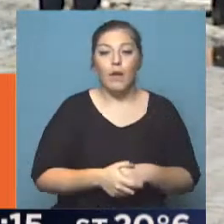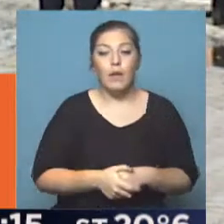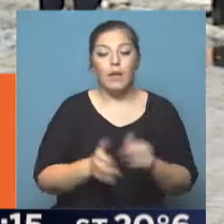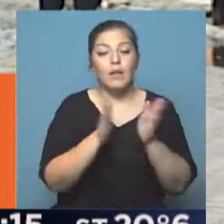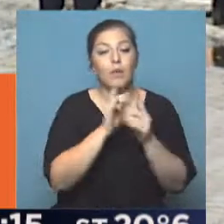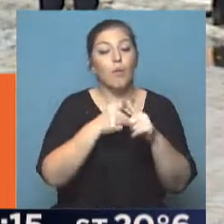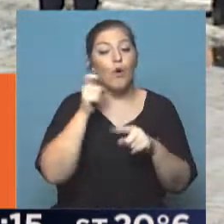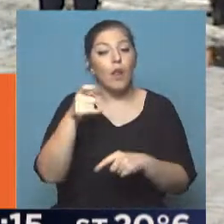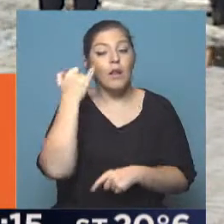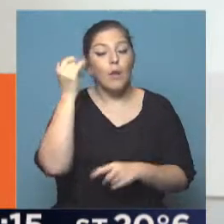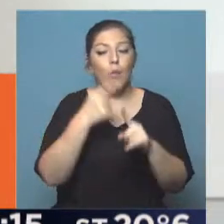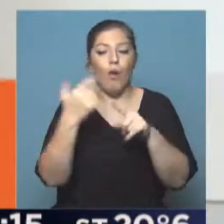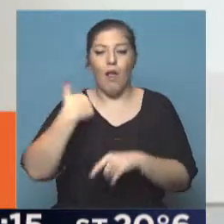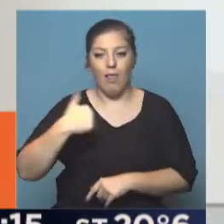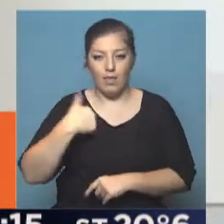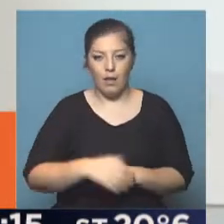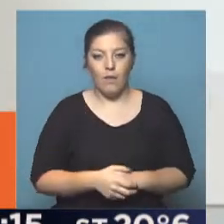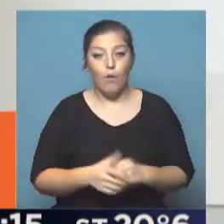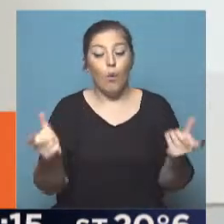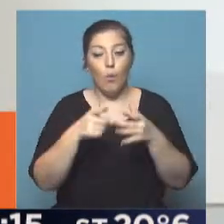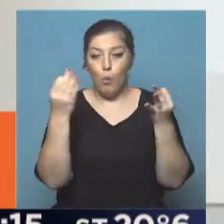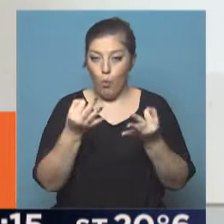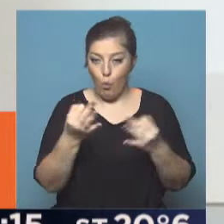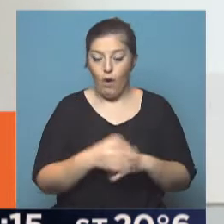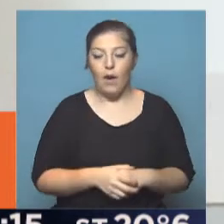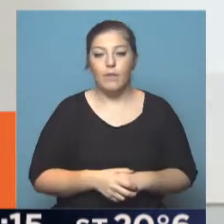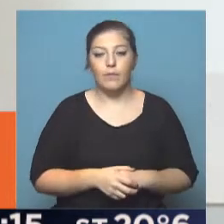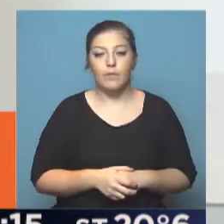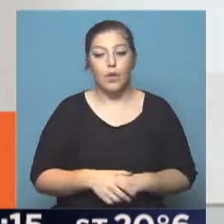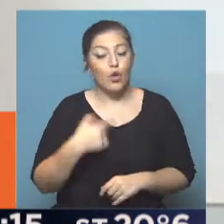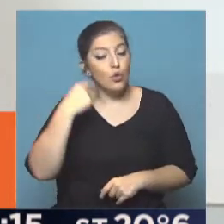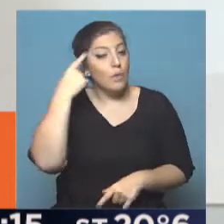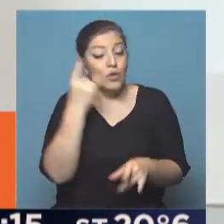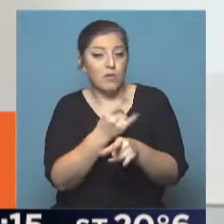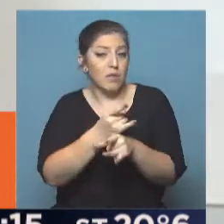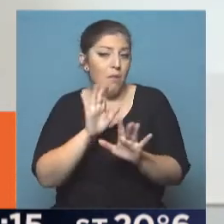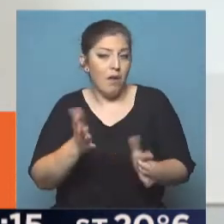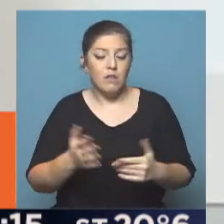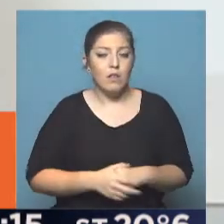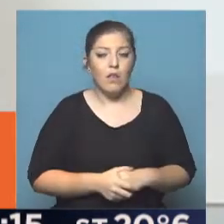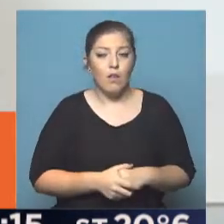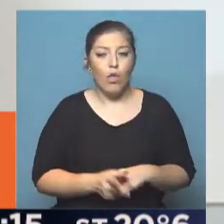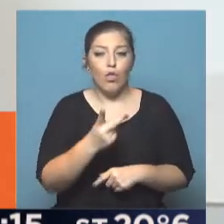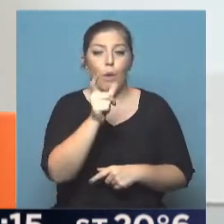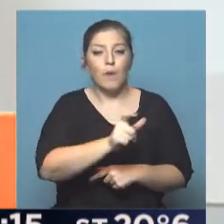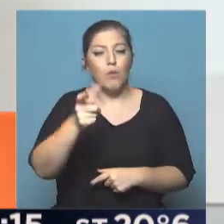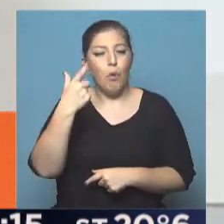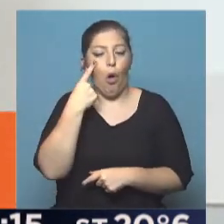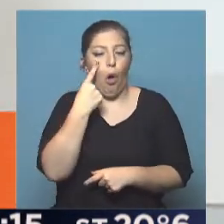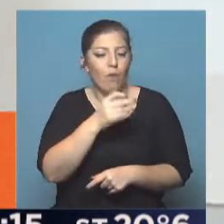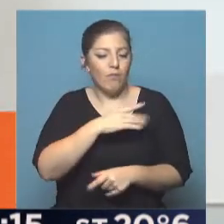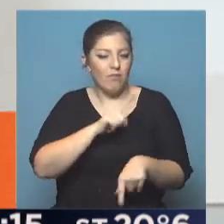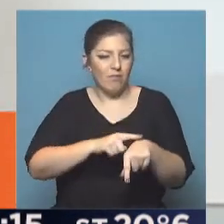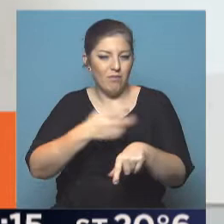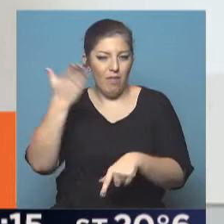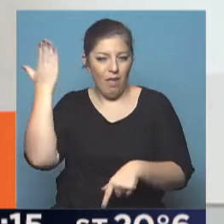él y por la Argentina. Fue una buena reunión, como yo estimo que siempre hemos tenido, son entre dos personas que se conocen hace mucho